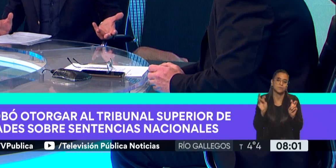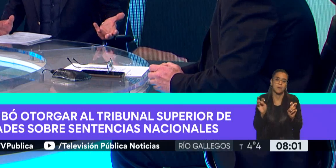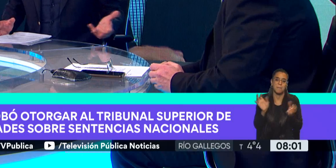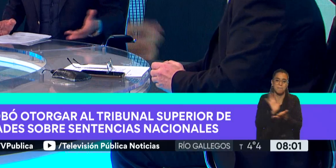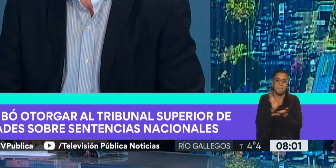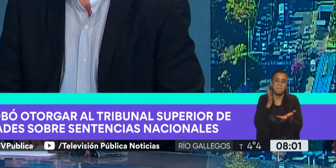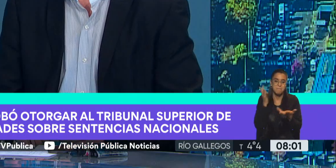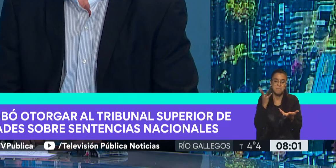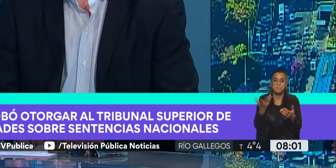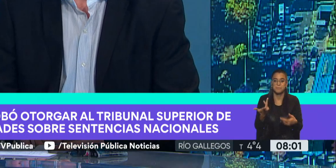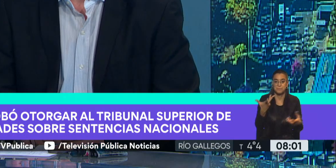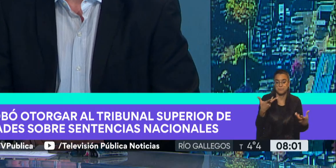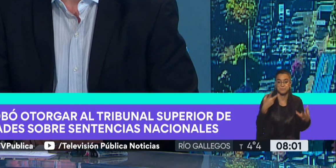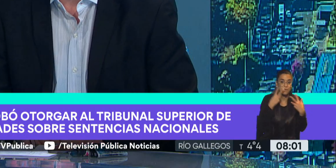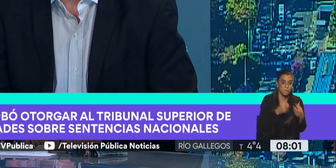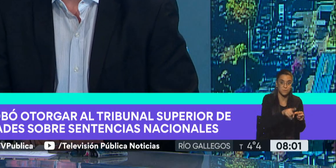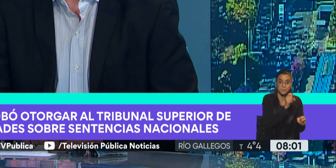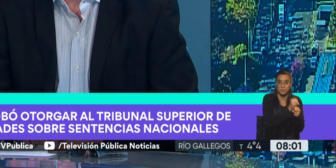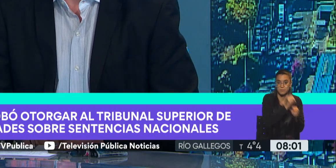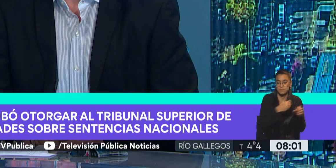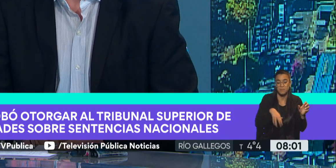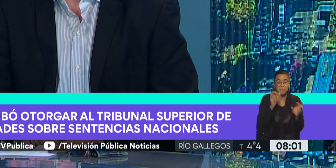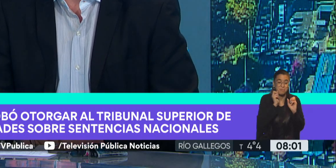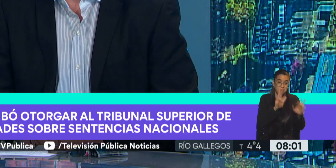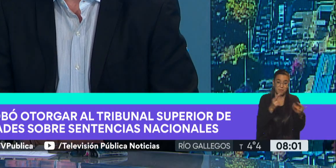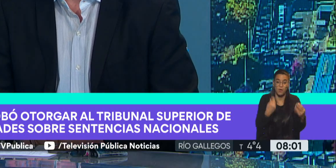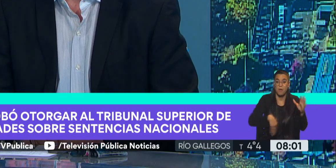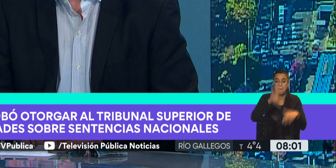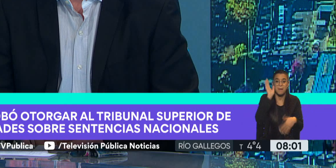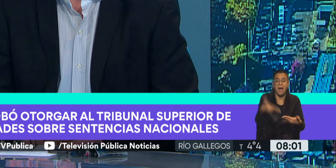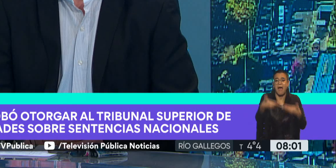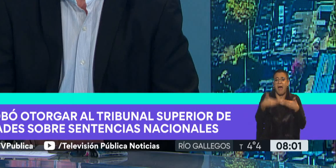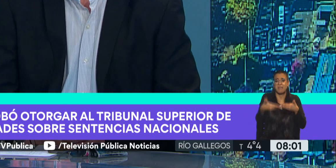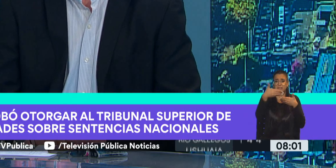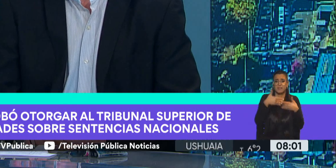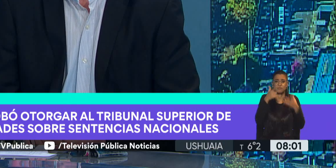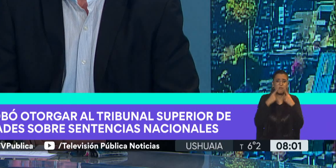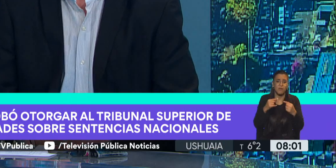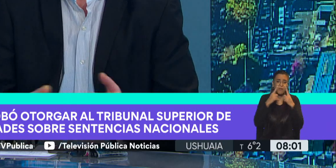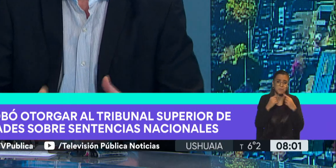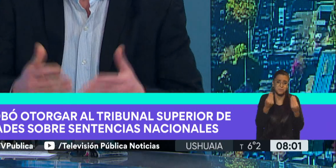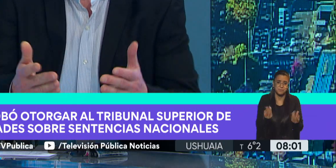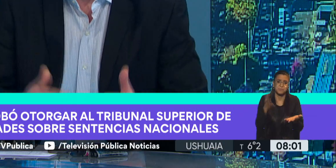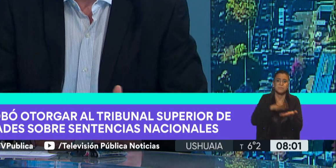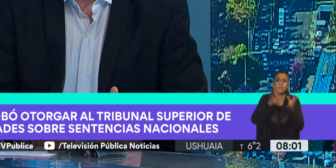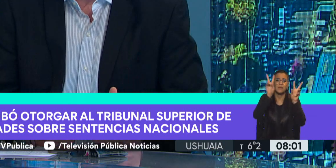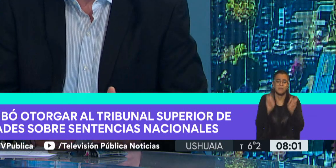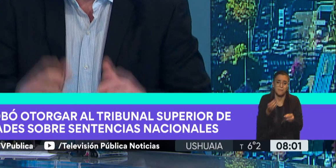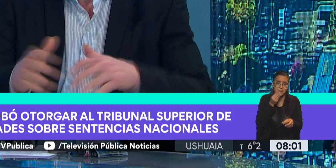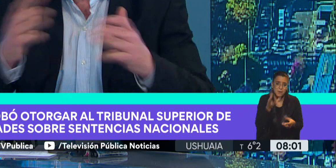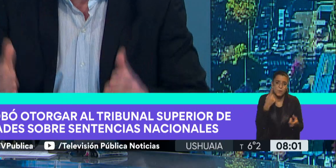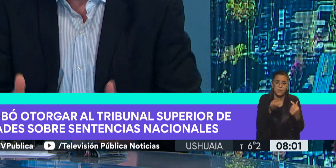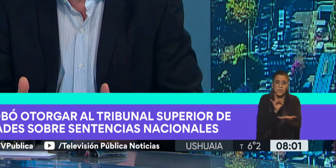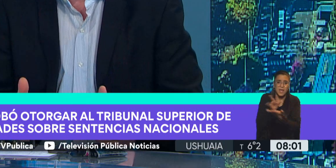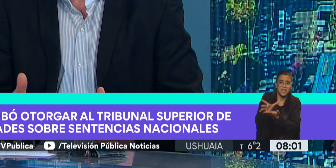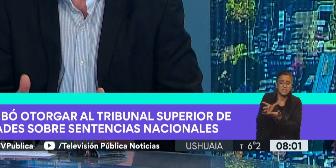dolosa. El fuero laboral es el que se vio más afectado por la pandemia, el que tiene mayor cantidad de atrasos en los reclamos, que además son de carácter alimentario. Cuando vos te echan del